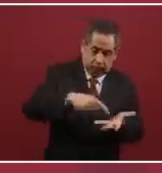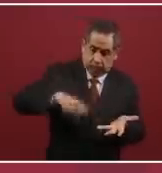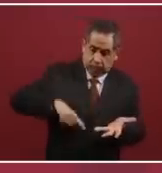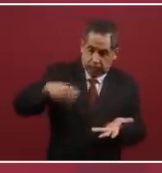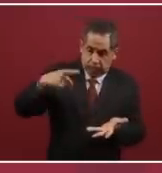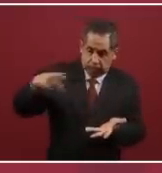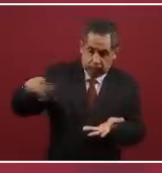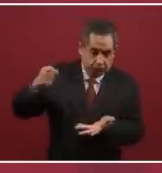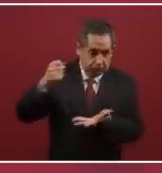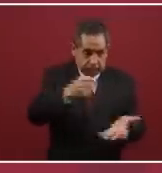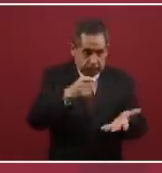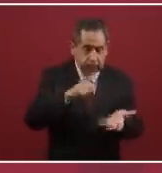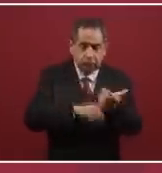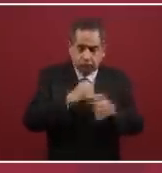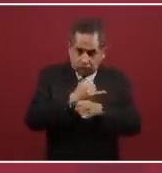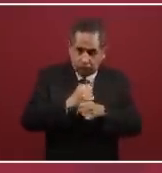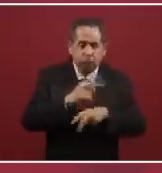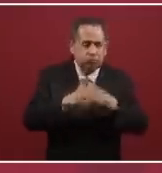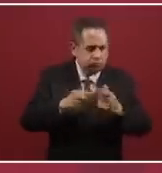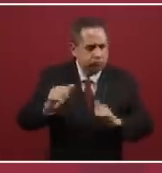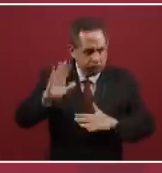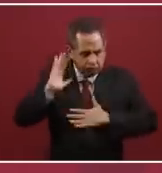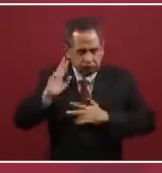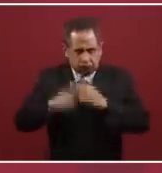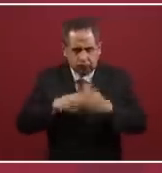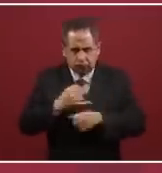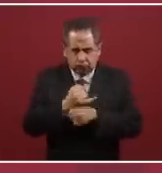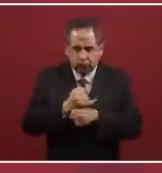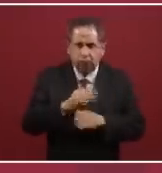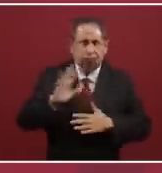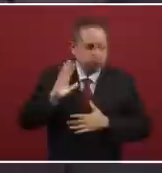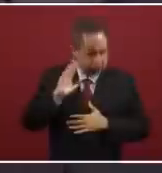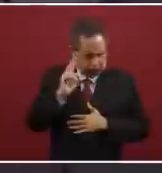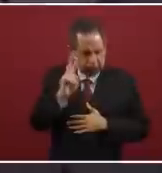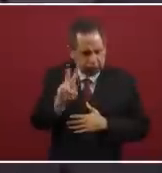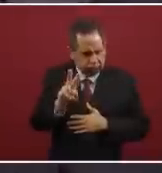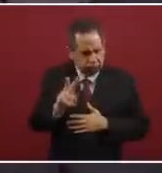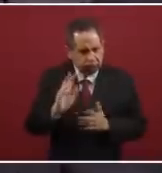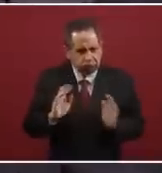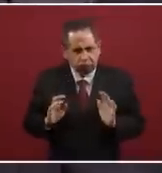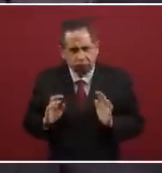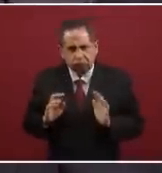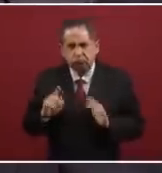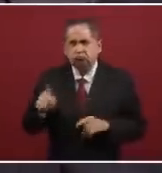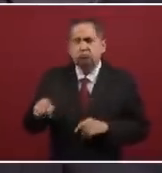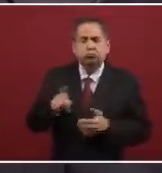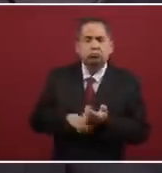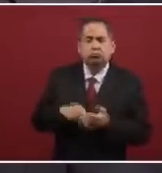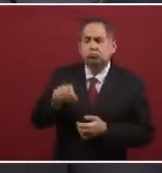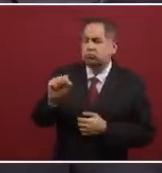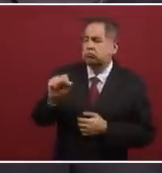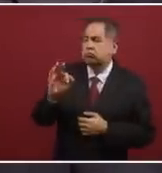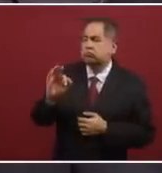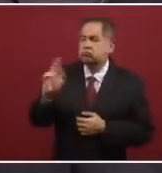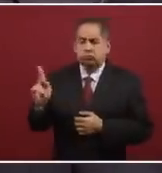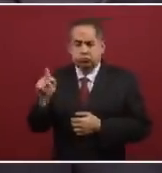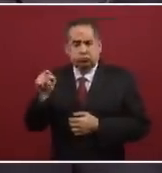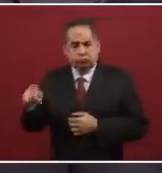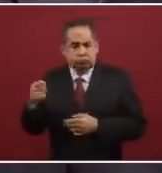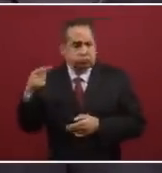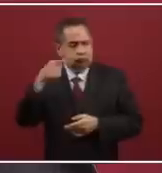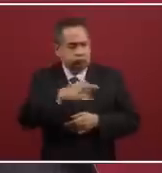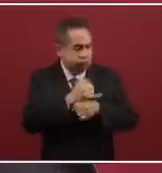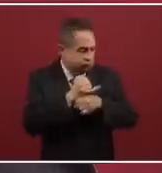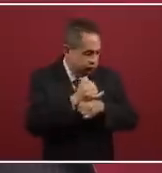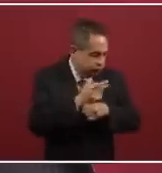públicos. Me estoy comprometiendo a eso, a que la función pública haga